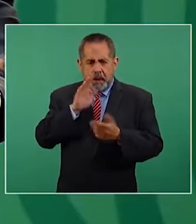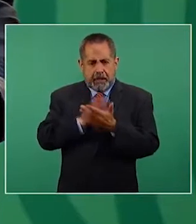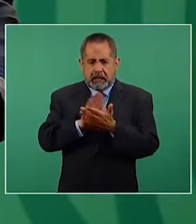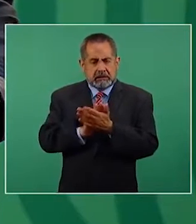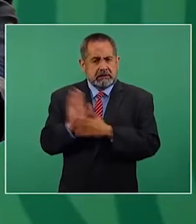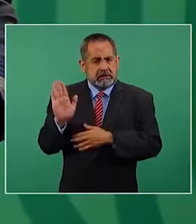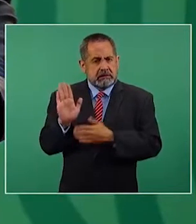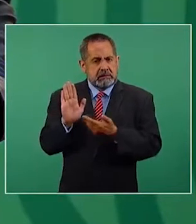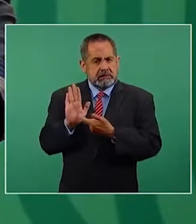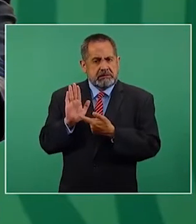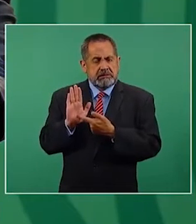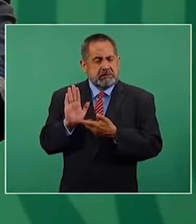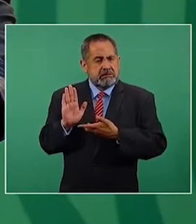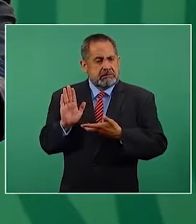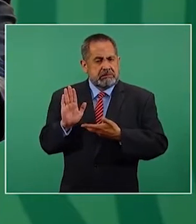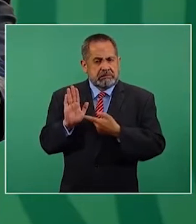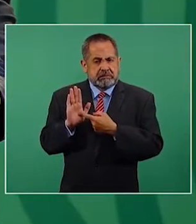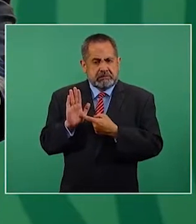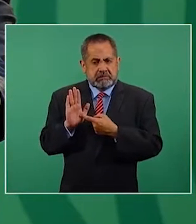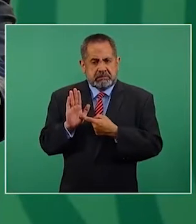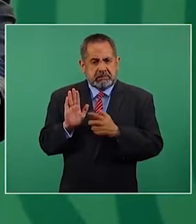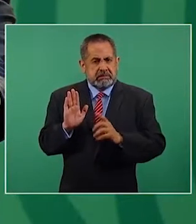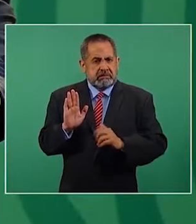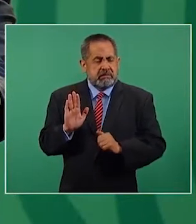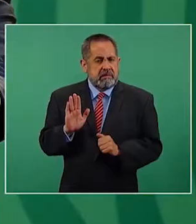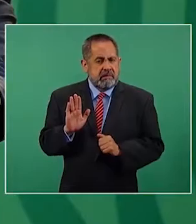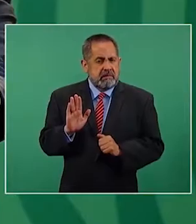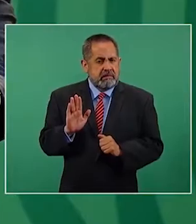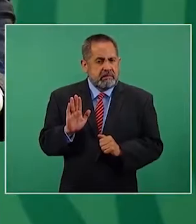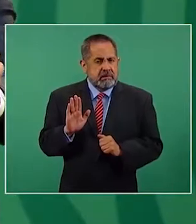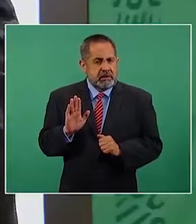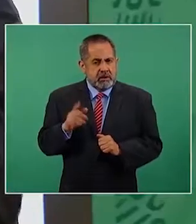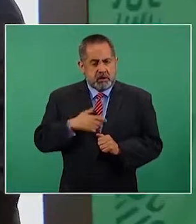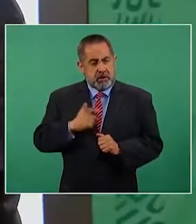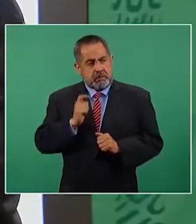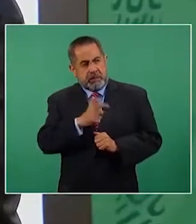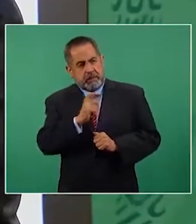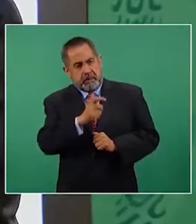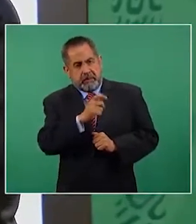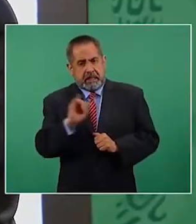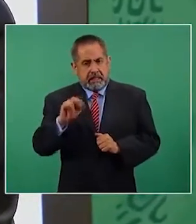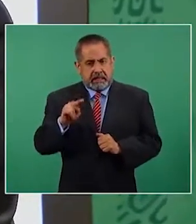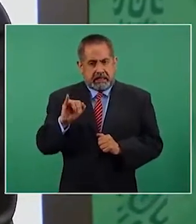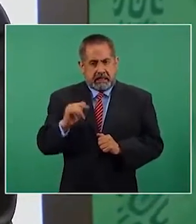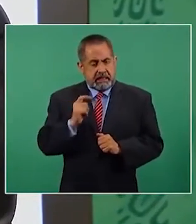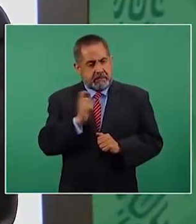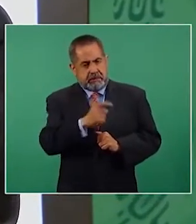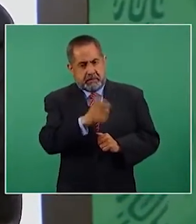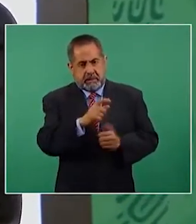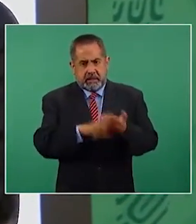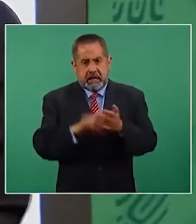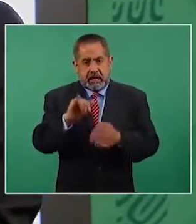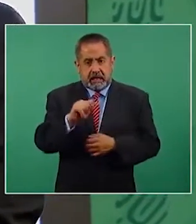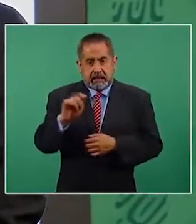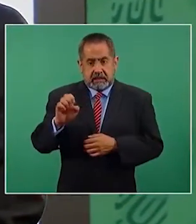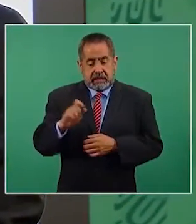que pagué al Issste